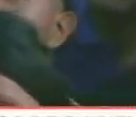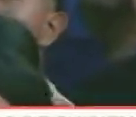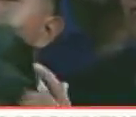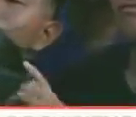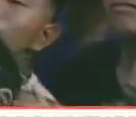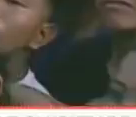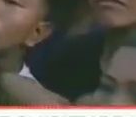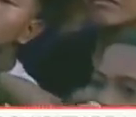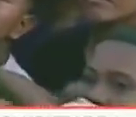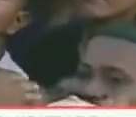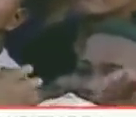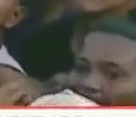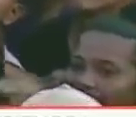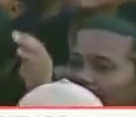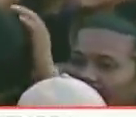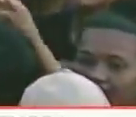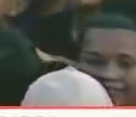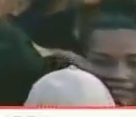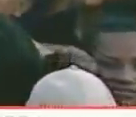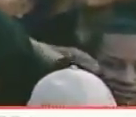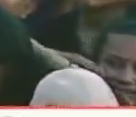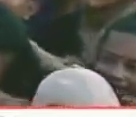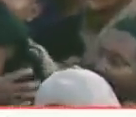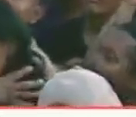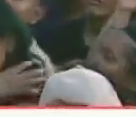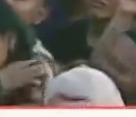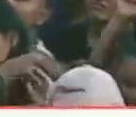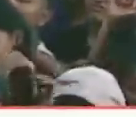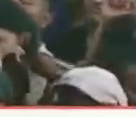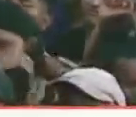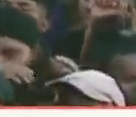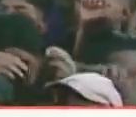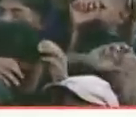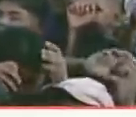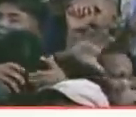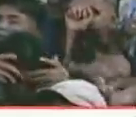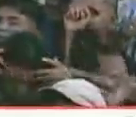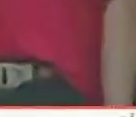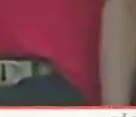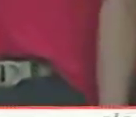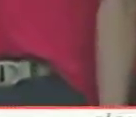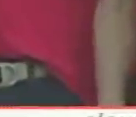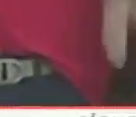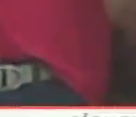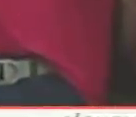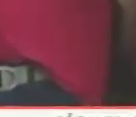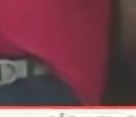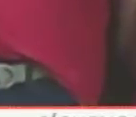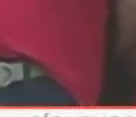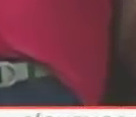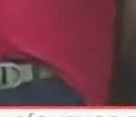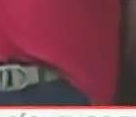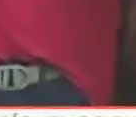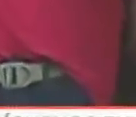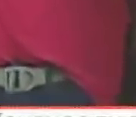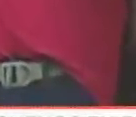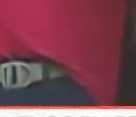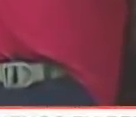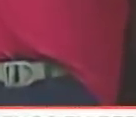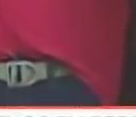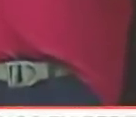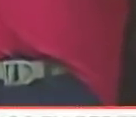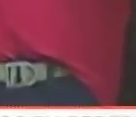dio un poder a Nicolás Maduro para que fuese el presidente de todos los venezolanos y de todas las venezolanas.